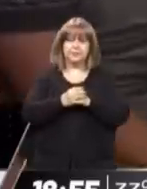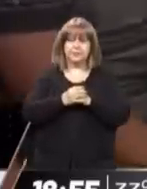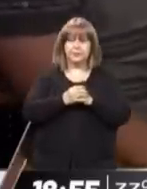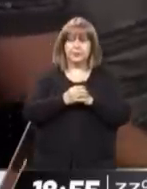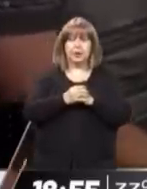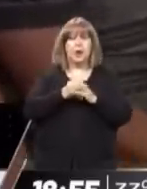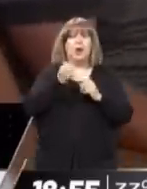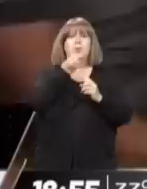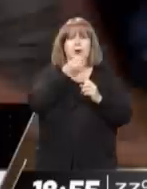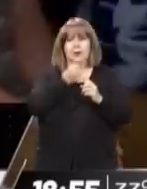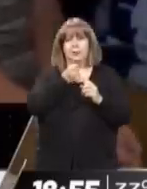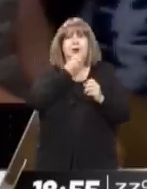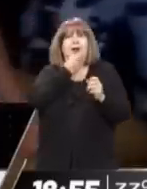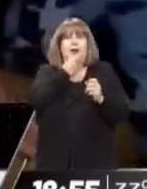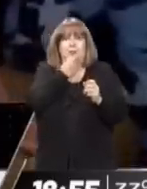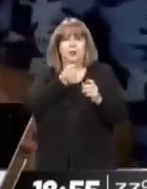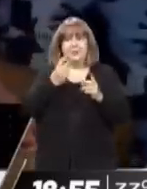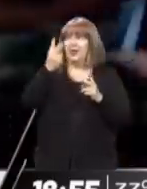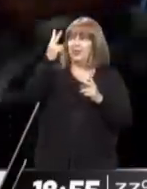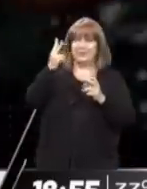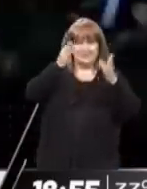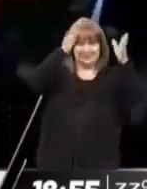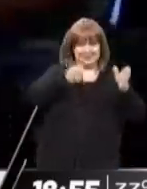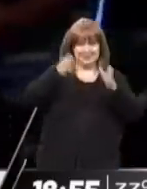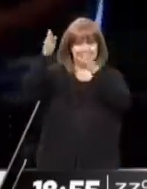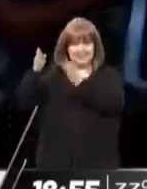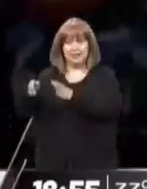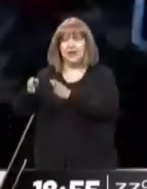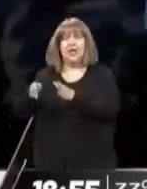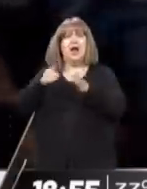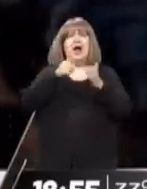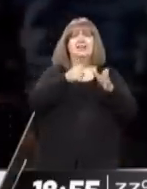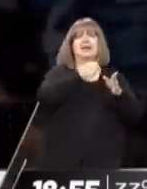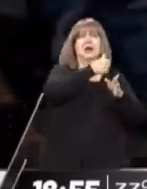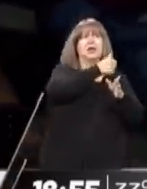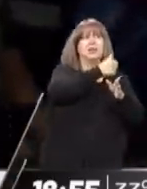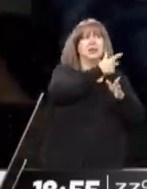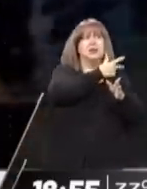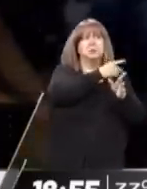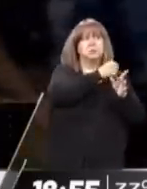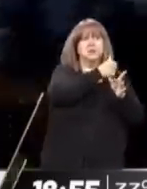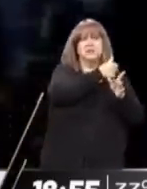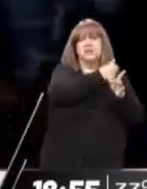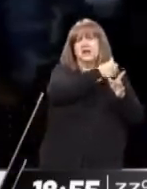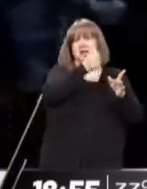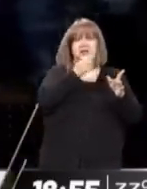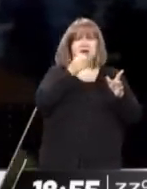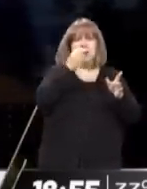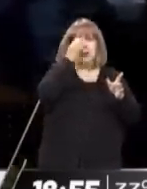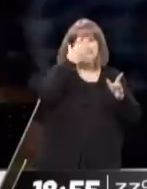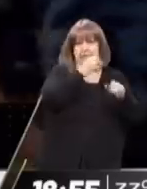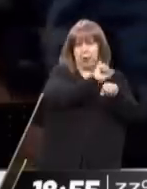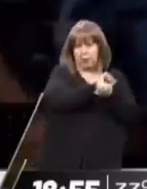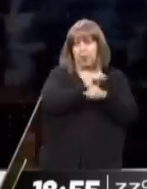cambien la calificación y sea un homicidio en riña, que la máxima es de 3 a 6 años. Sí. En este